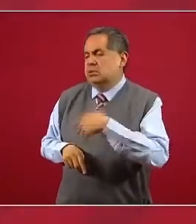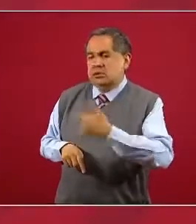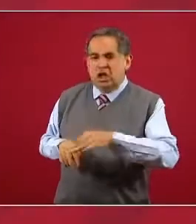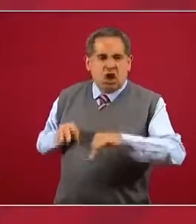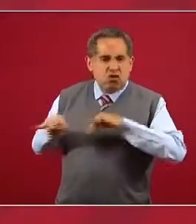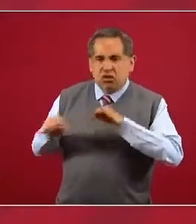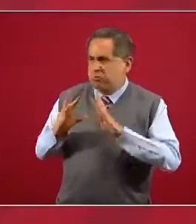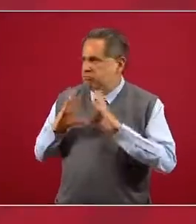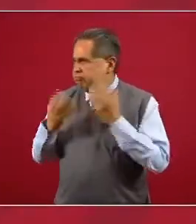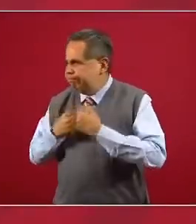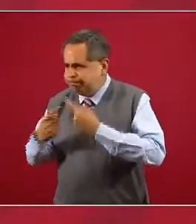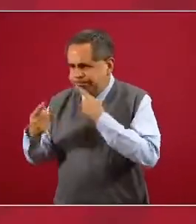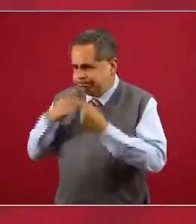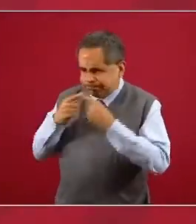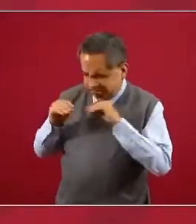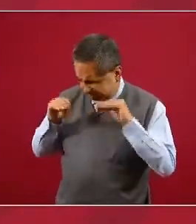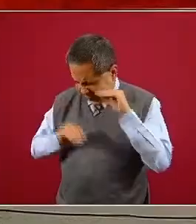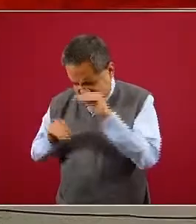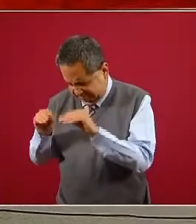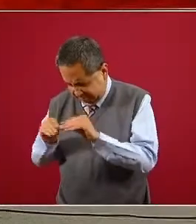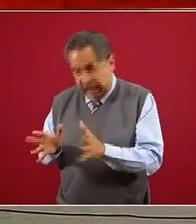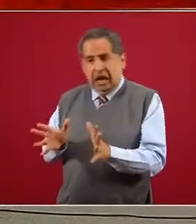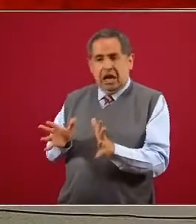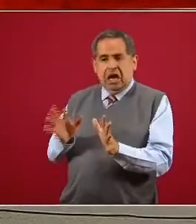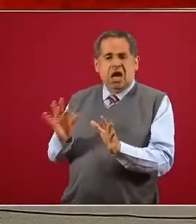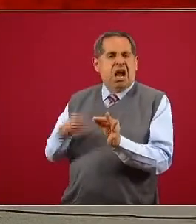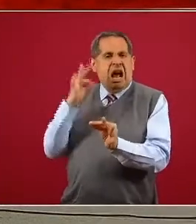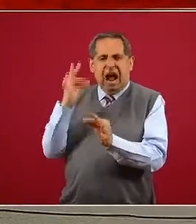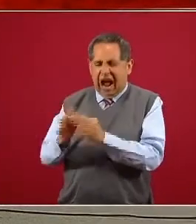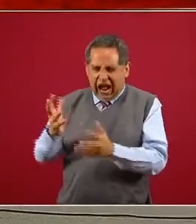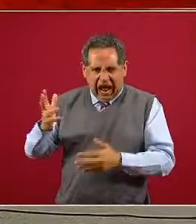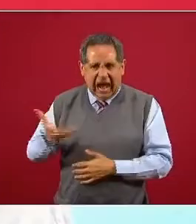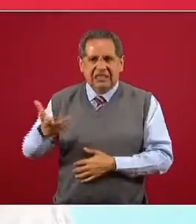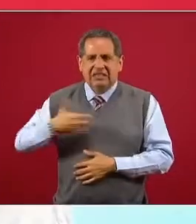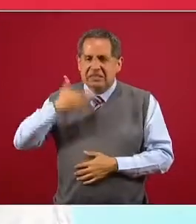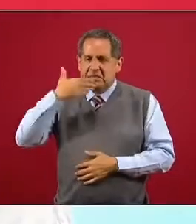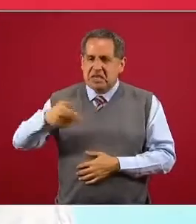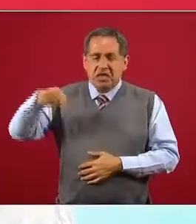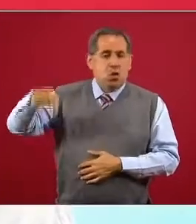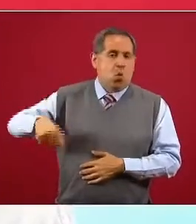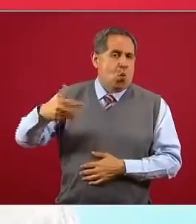trabajan de manera organizada, logran esto. Entonces,